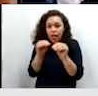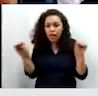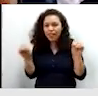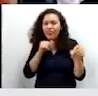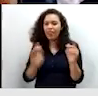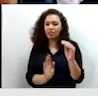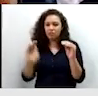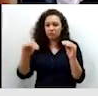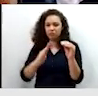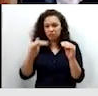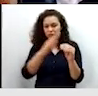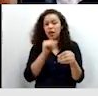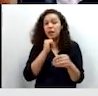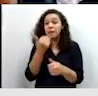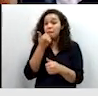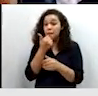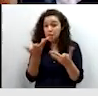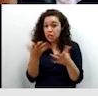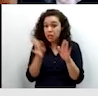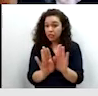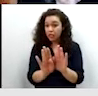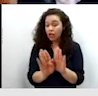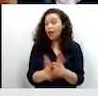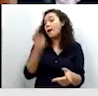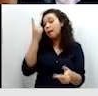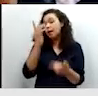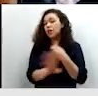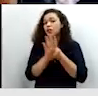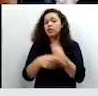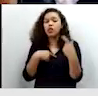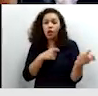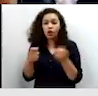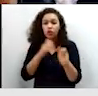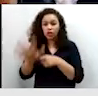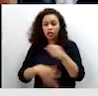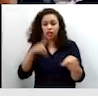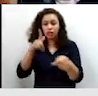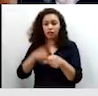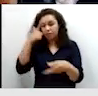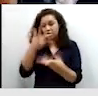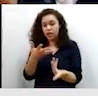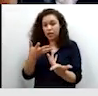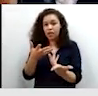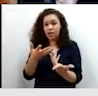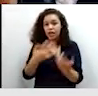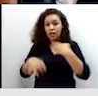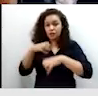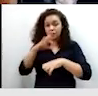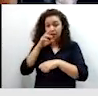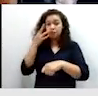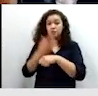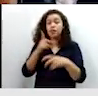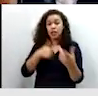estén bien selladitos, para evitar que cuando yo haga un control de fauna nociva con una empresa responsable y que cuente con